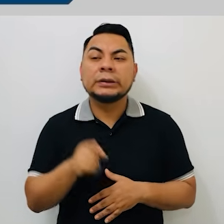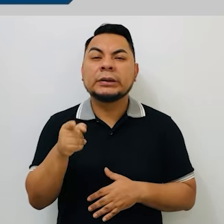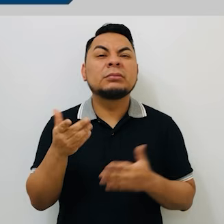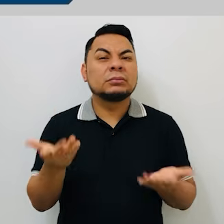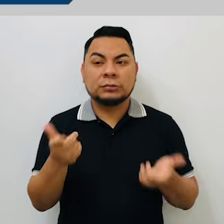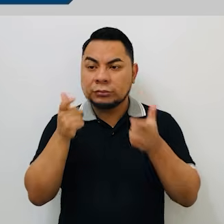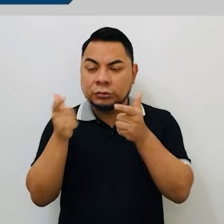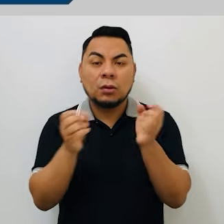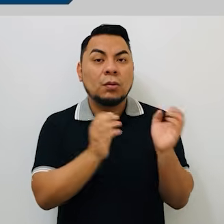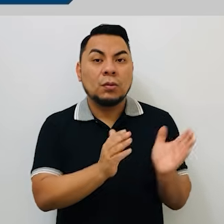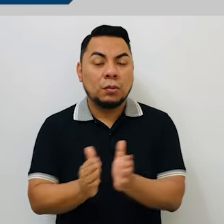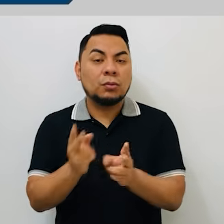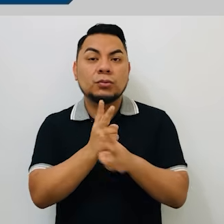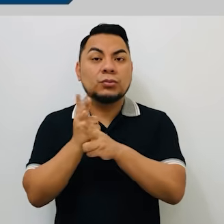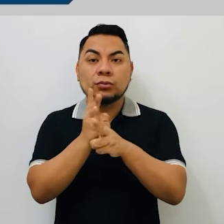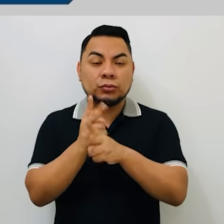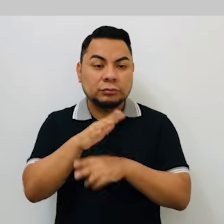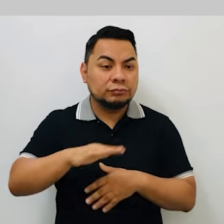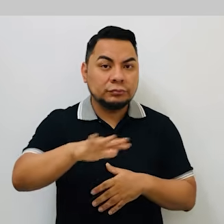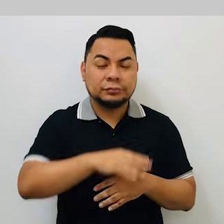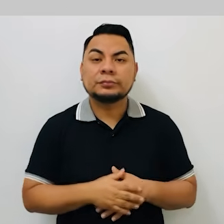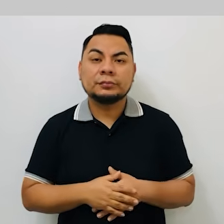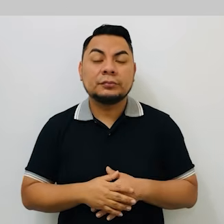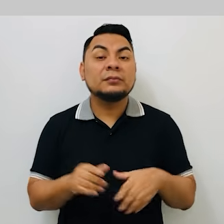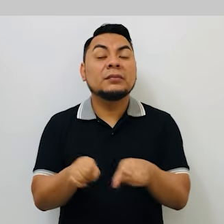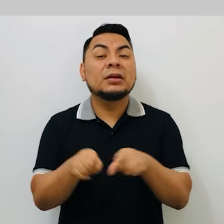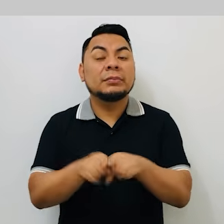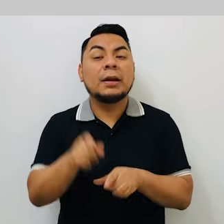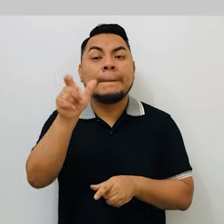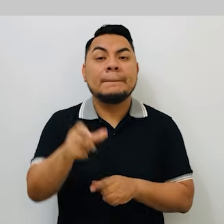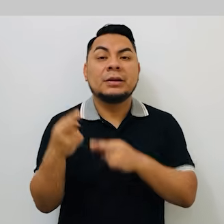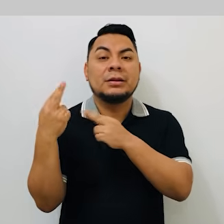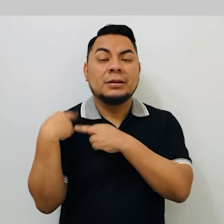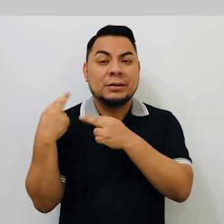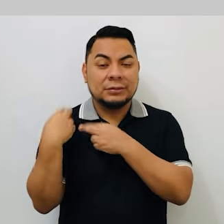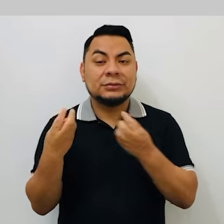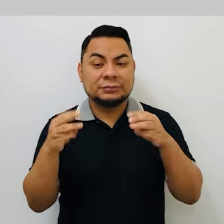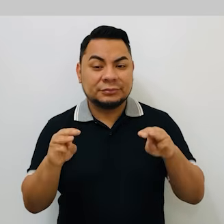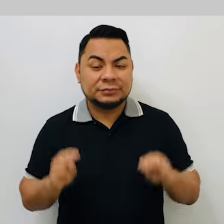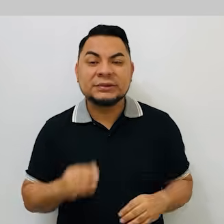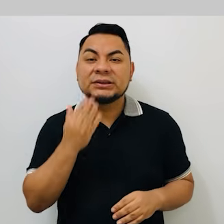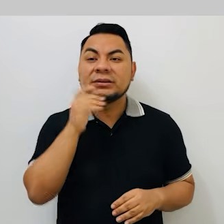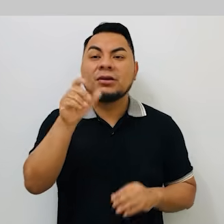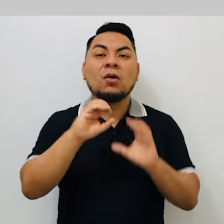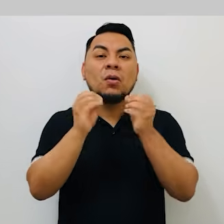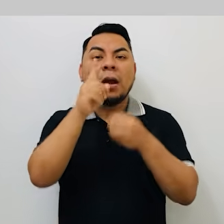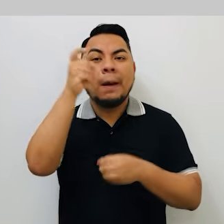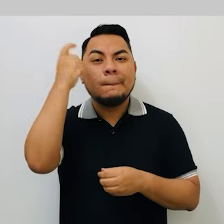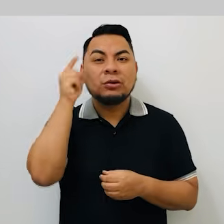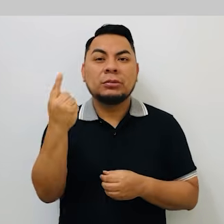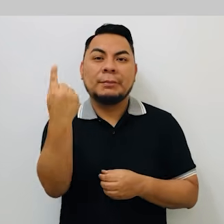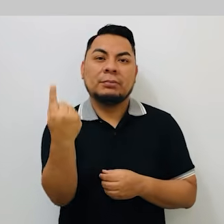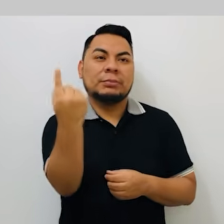Nacional, que velarán por el orden y la seguridad. Los personeros de mesa, quienes representarán a